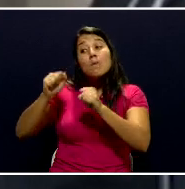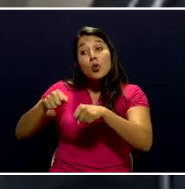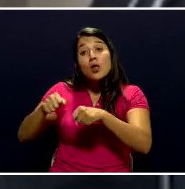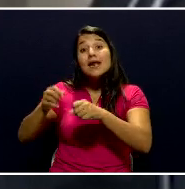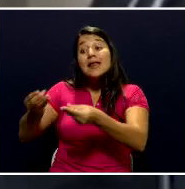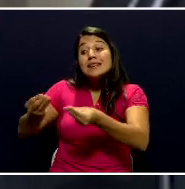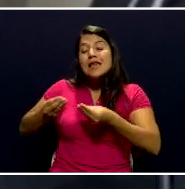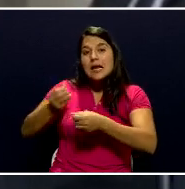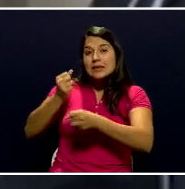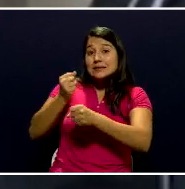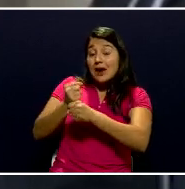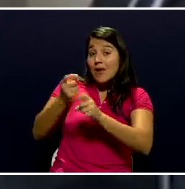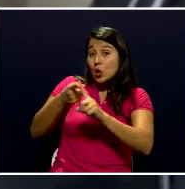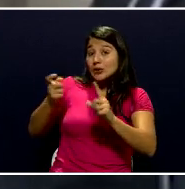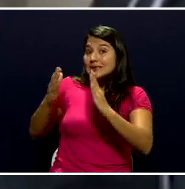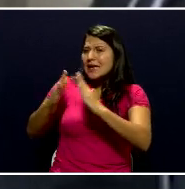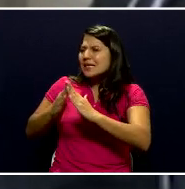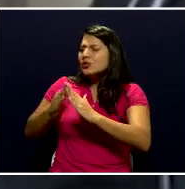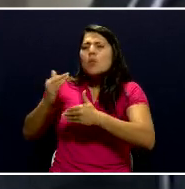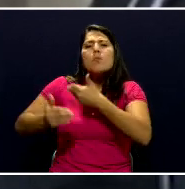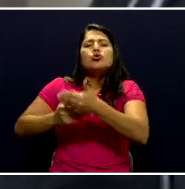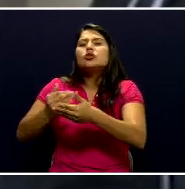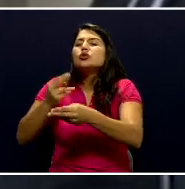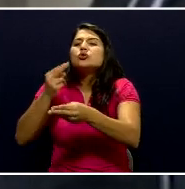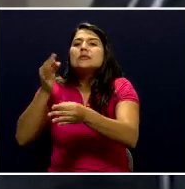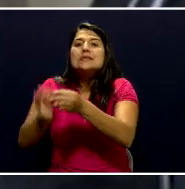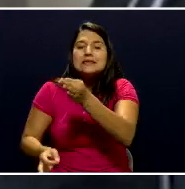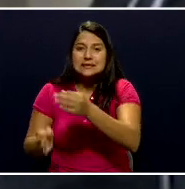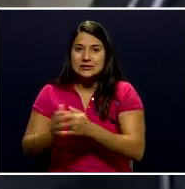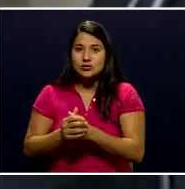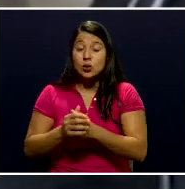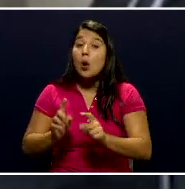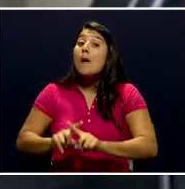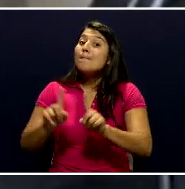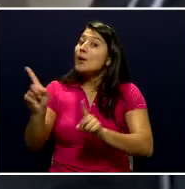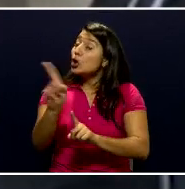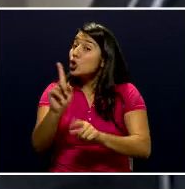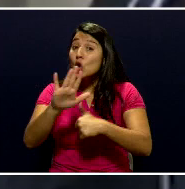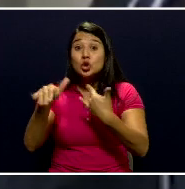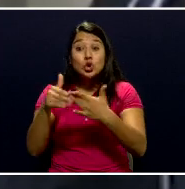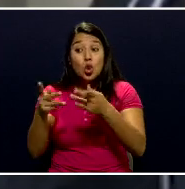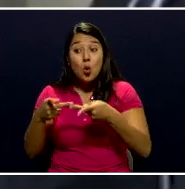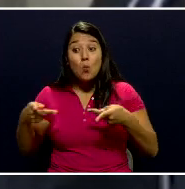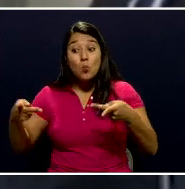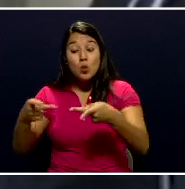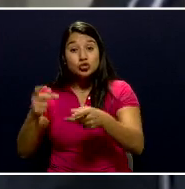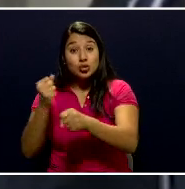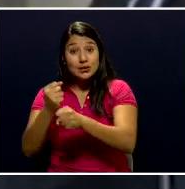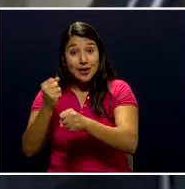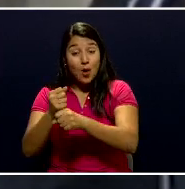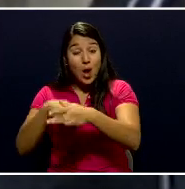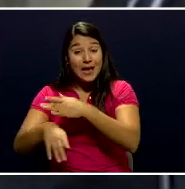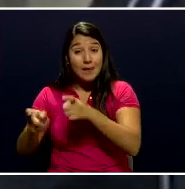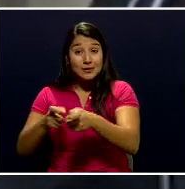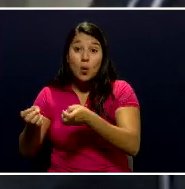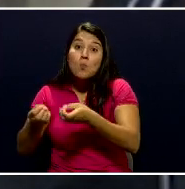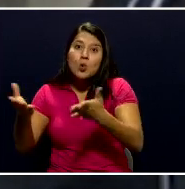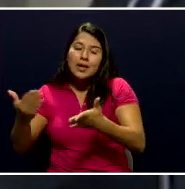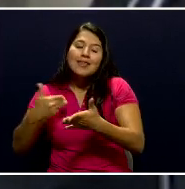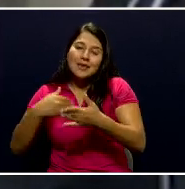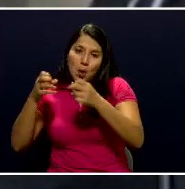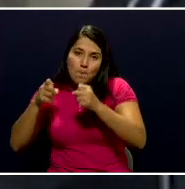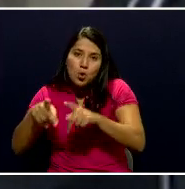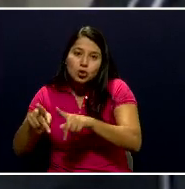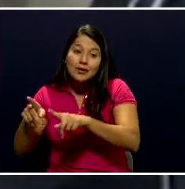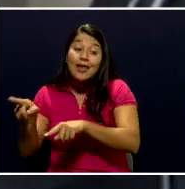que algunos puestos de la administración pública no necesariamente son teletrabajables. Entonces, cuando dimensionamos, por ejemplo, la proporción que